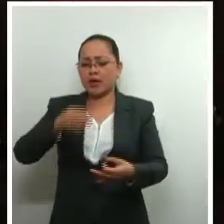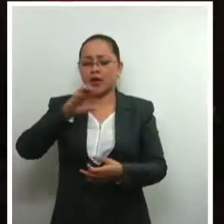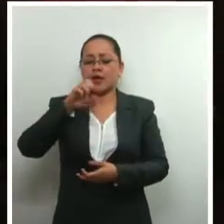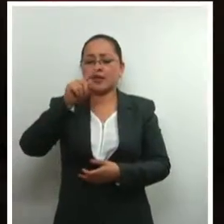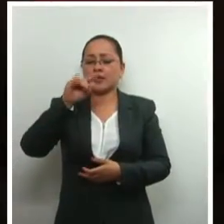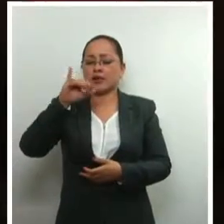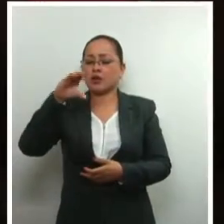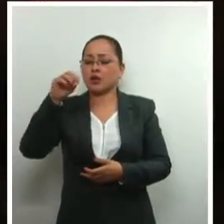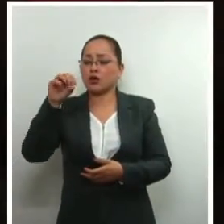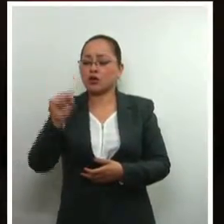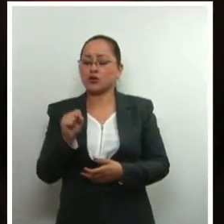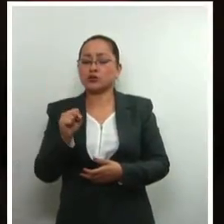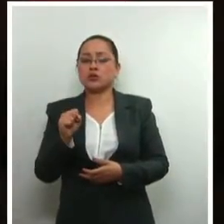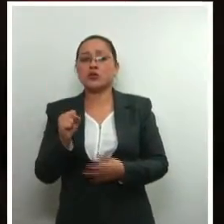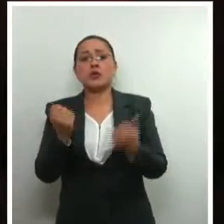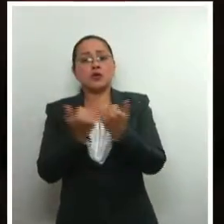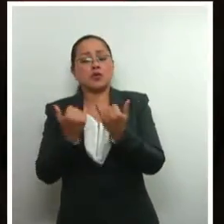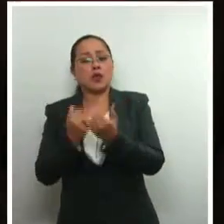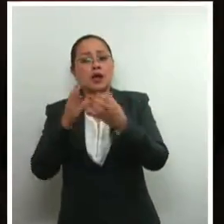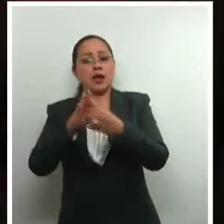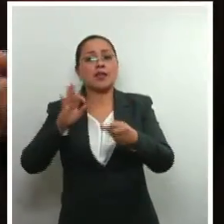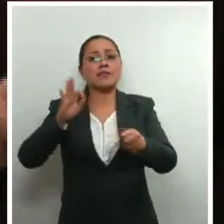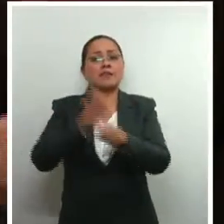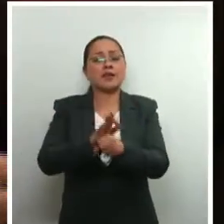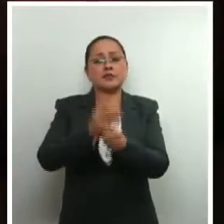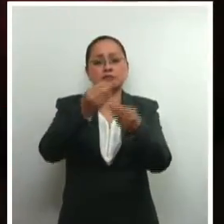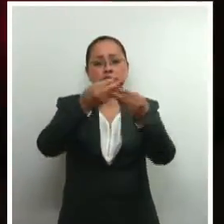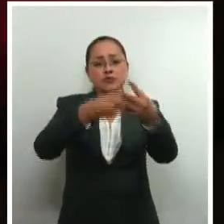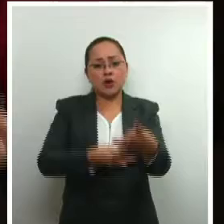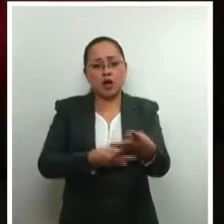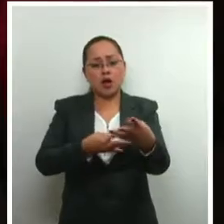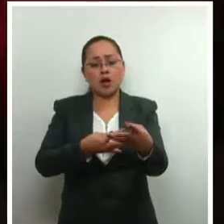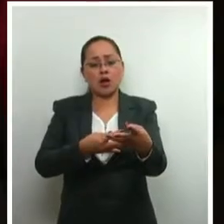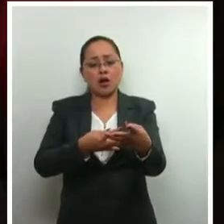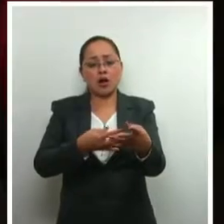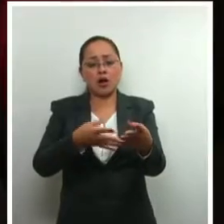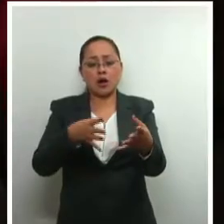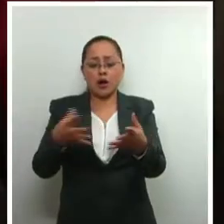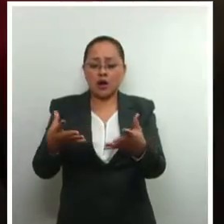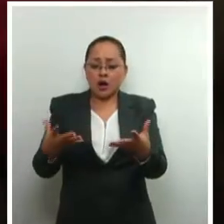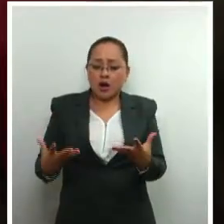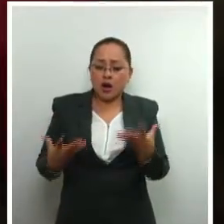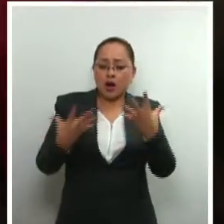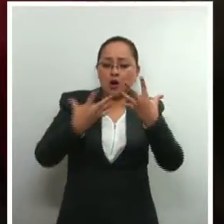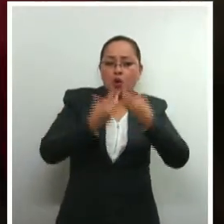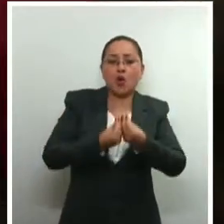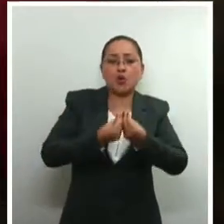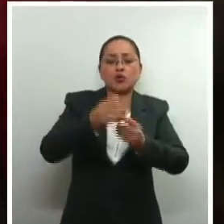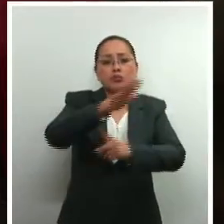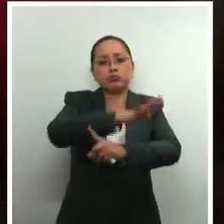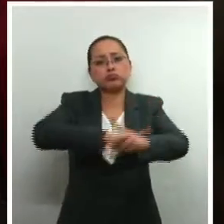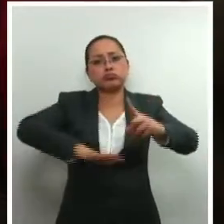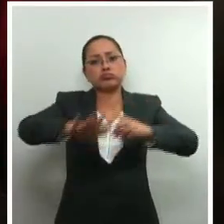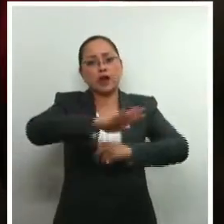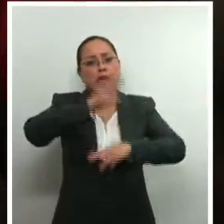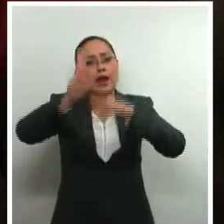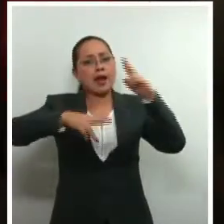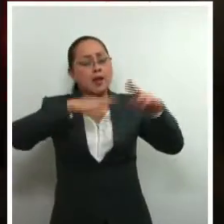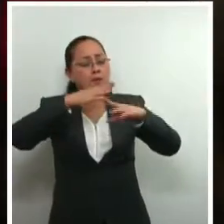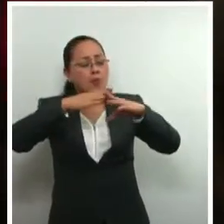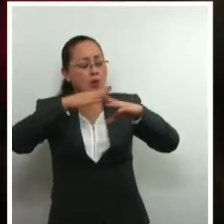de defender a los seres que están formando parte de la vida en el